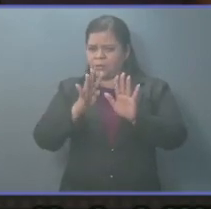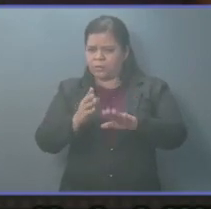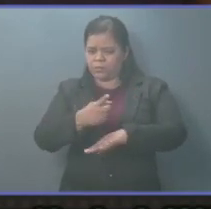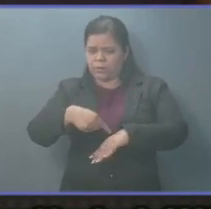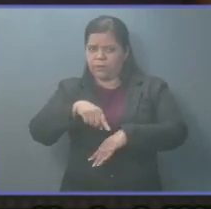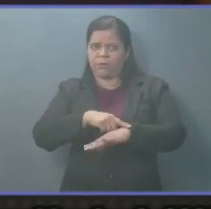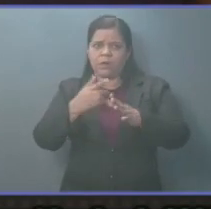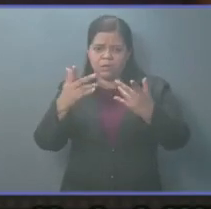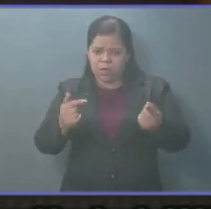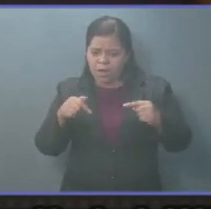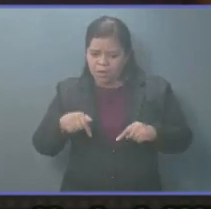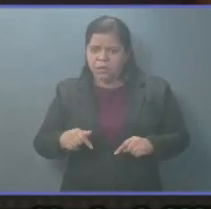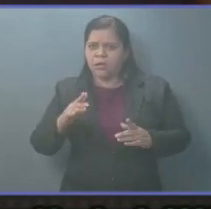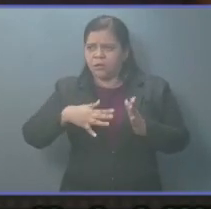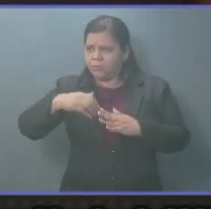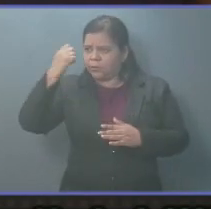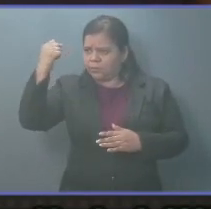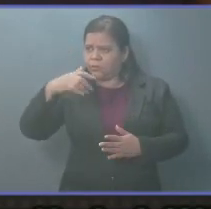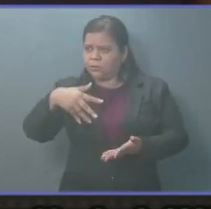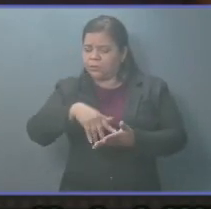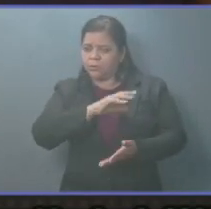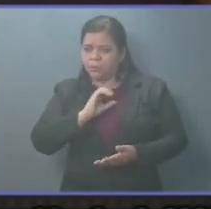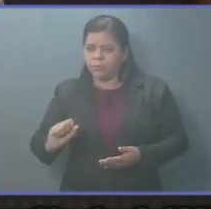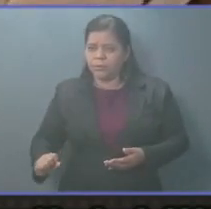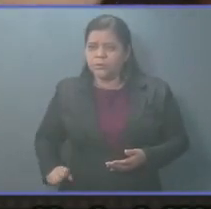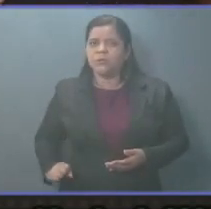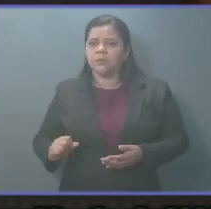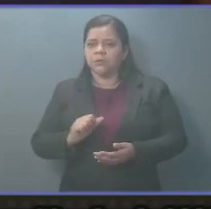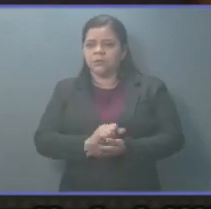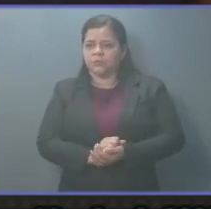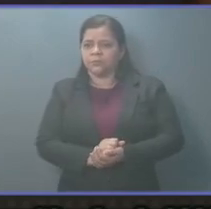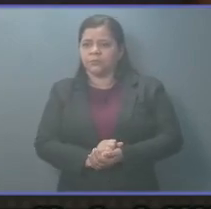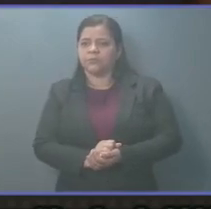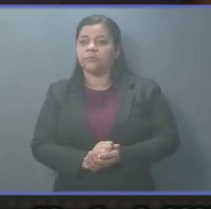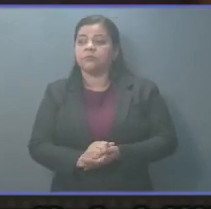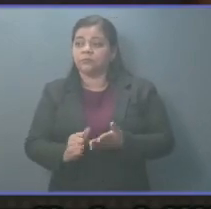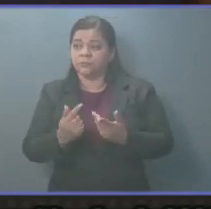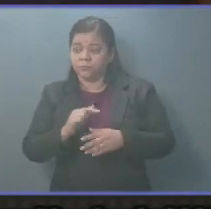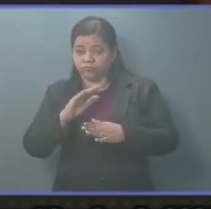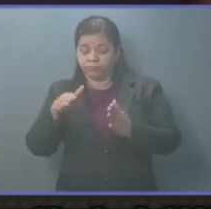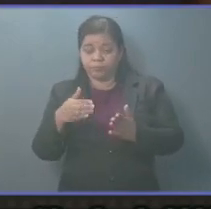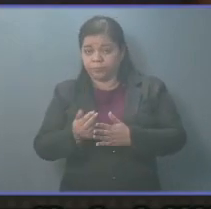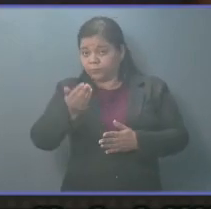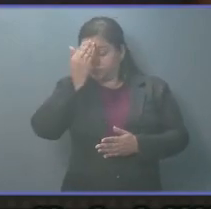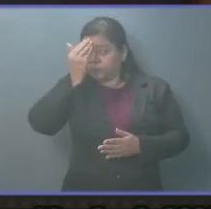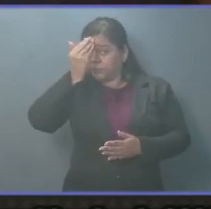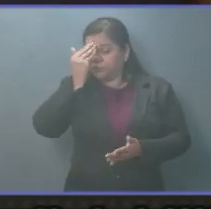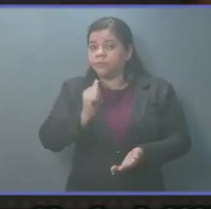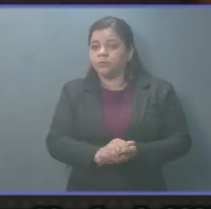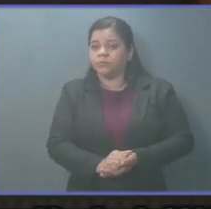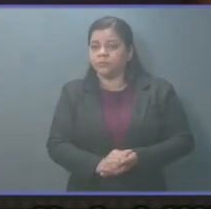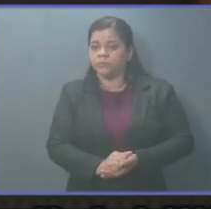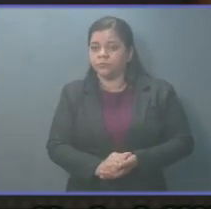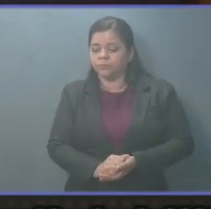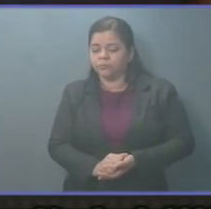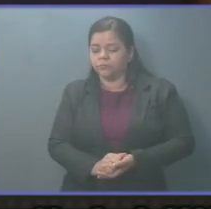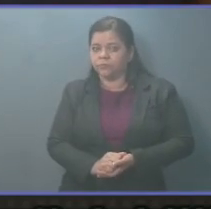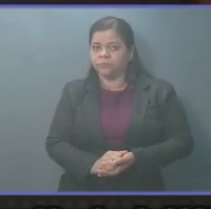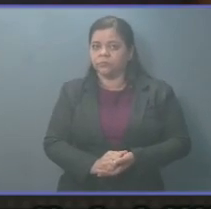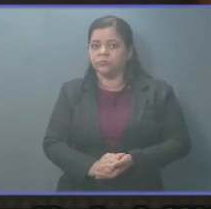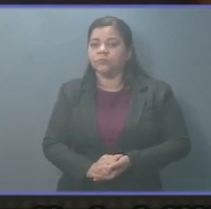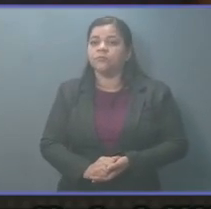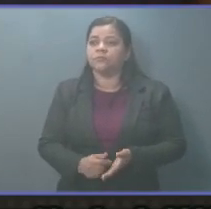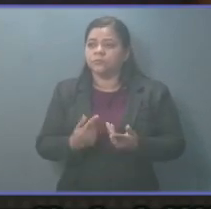estamos todos aquí y es importante que los salvadoreños recuerden que sí existía un conocimiento. Voy